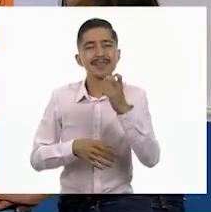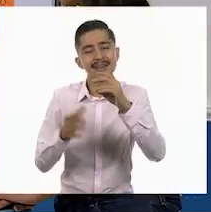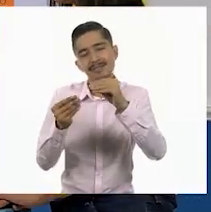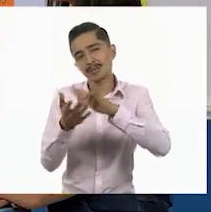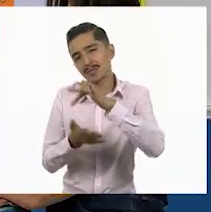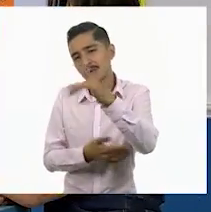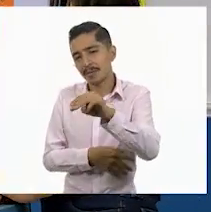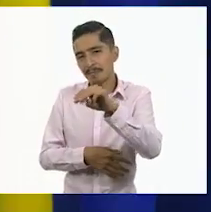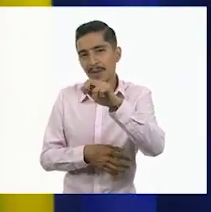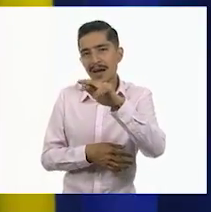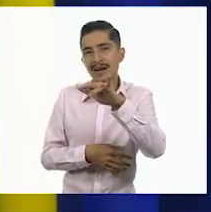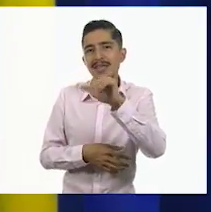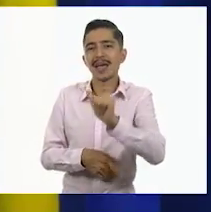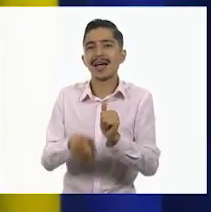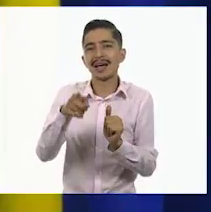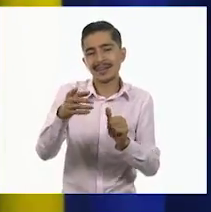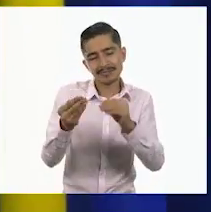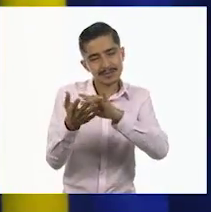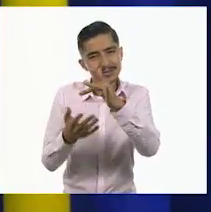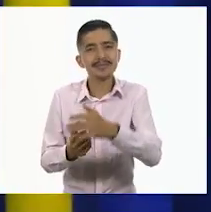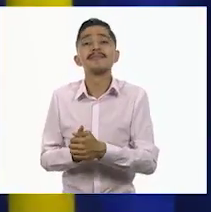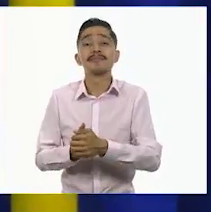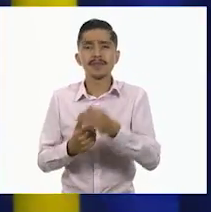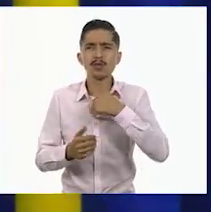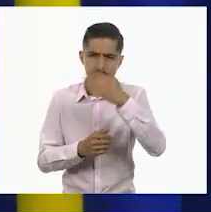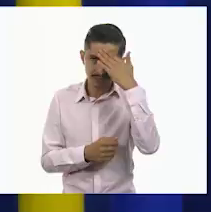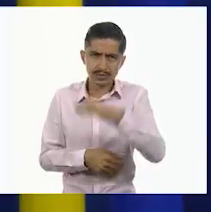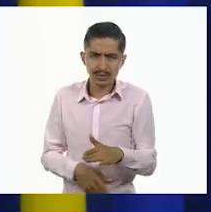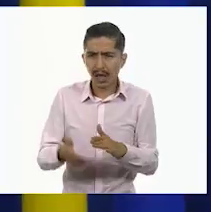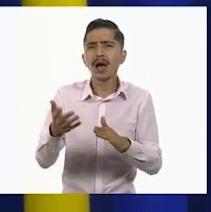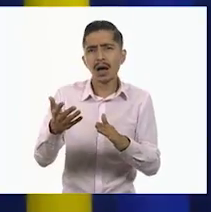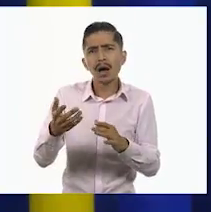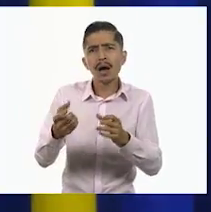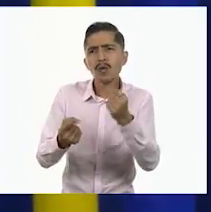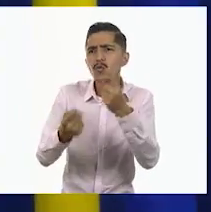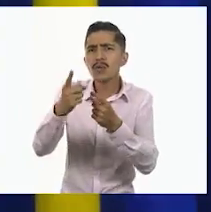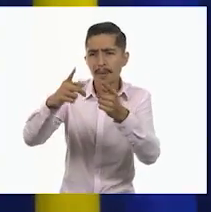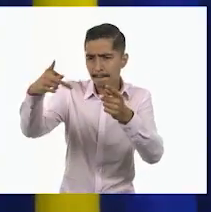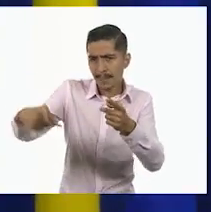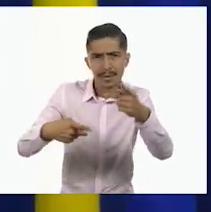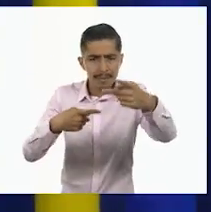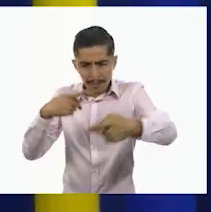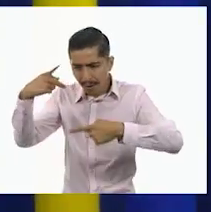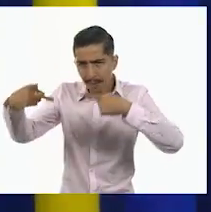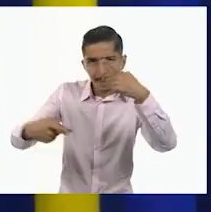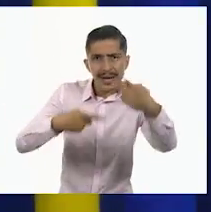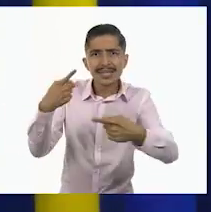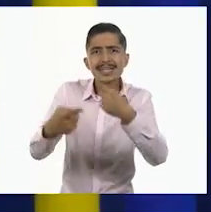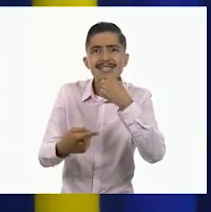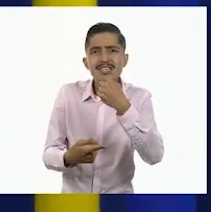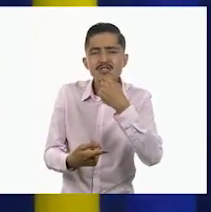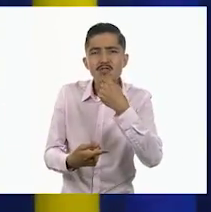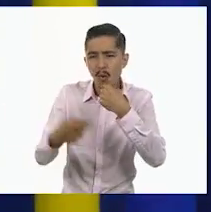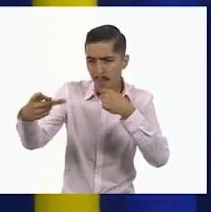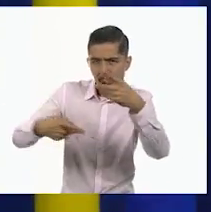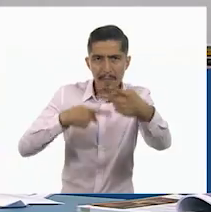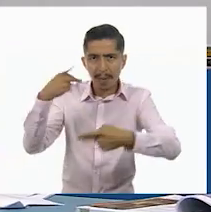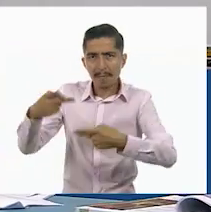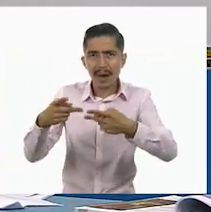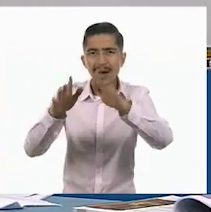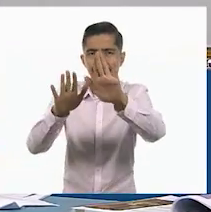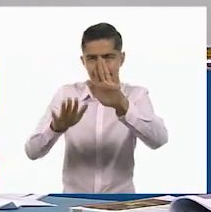De nada. Y yo sé que tenemos unas preguntas que mandaron los niños. Claro que sí. Vamos a